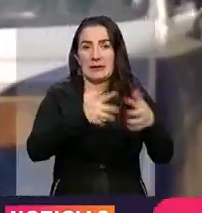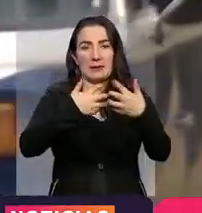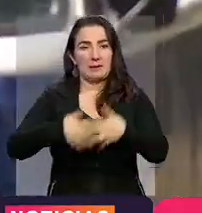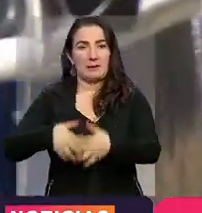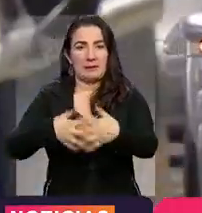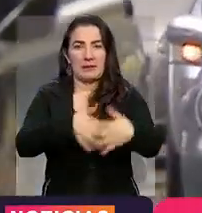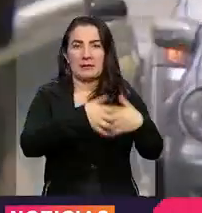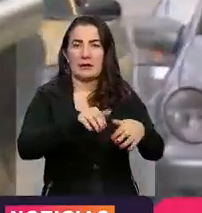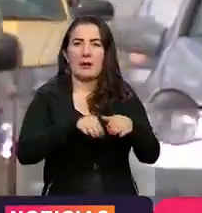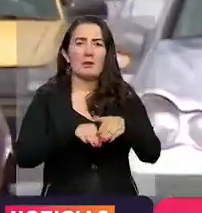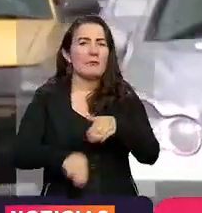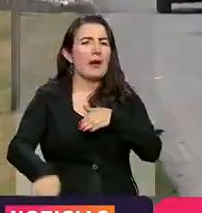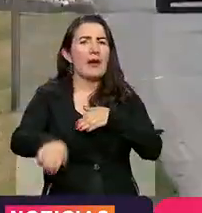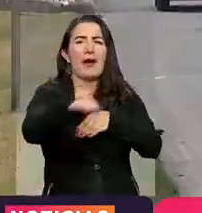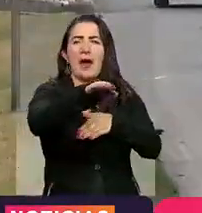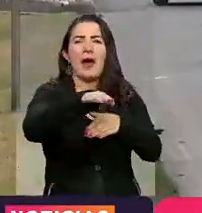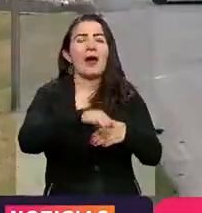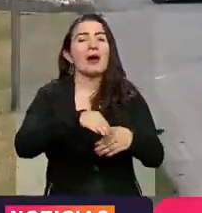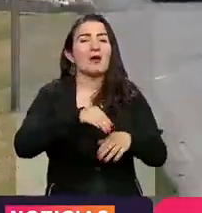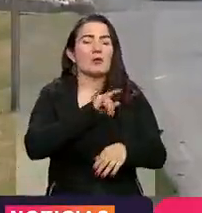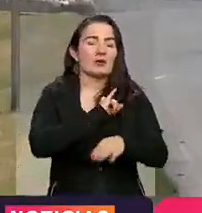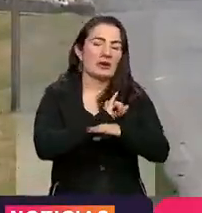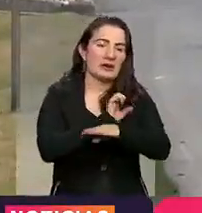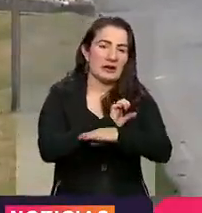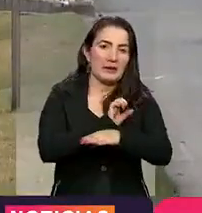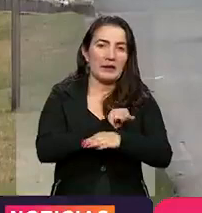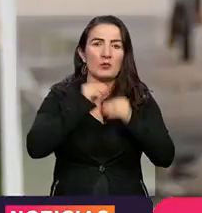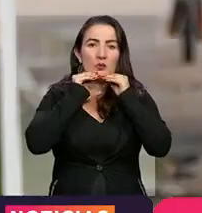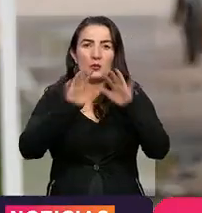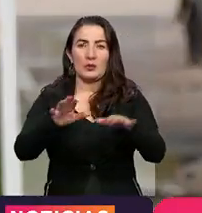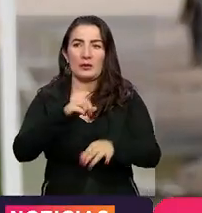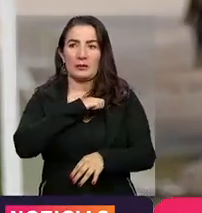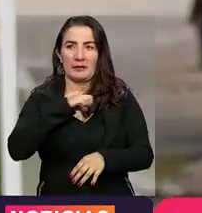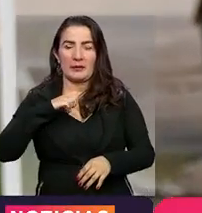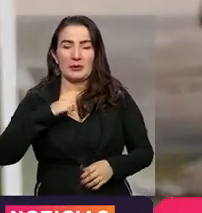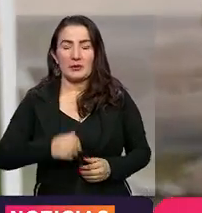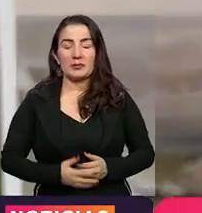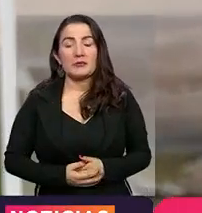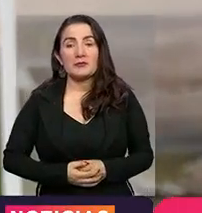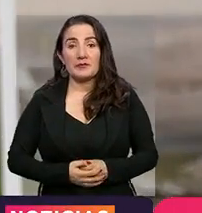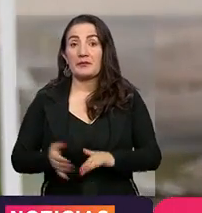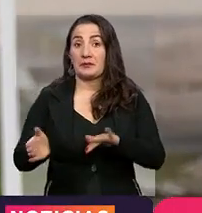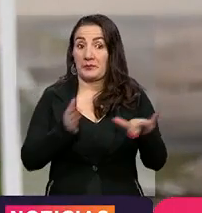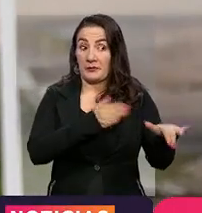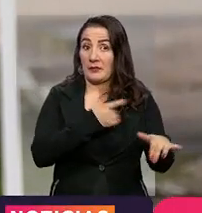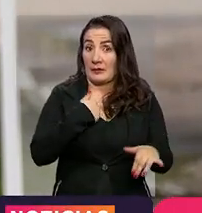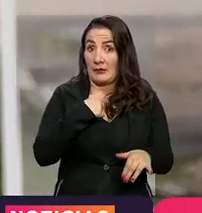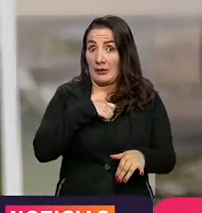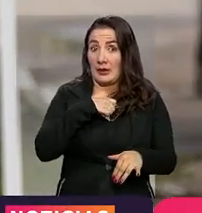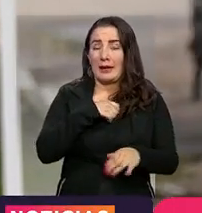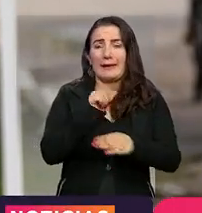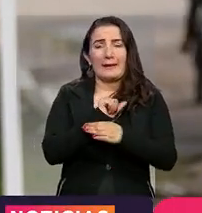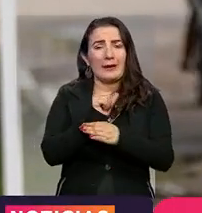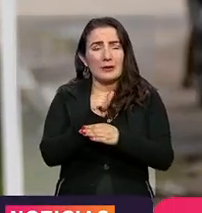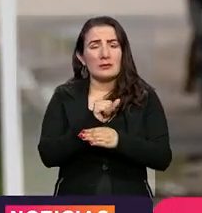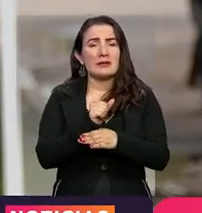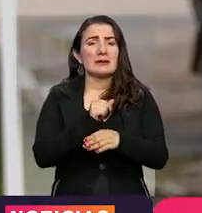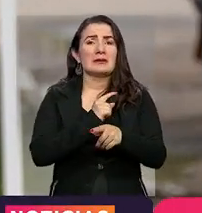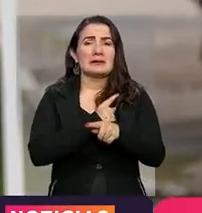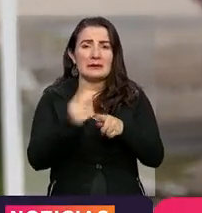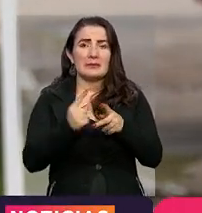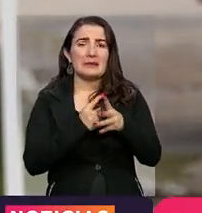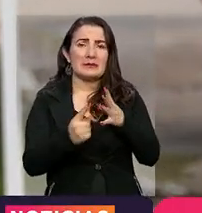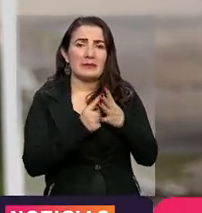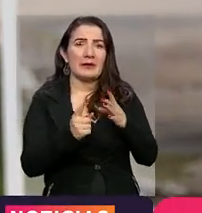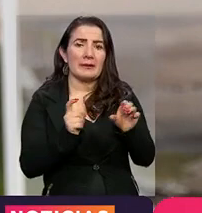es extenderlo a más entidades, tanto públicas como privadas. Hay que tener en cuenta que cada semana se debe renovar